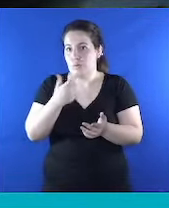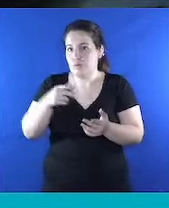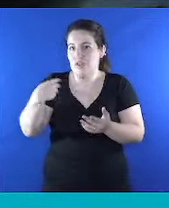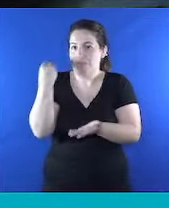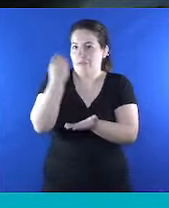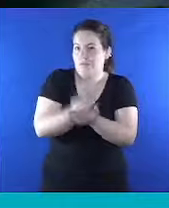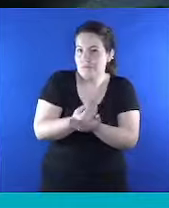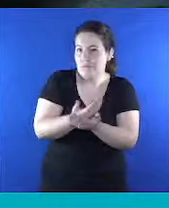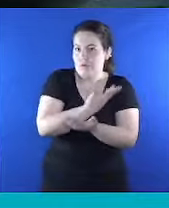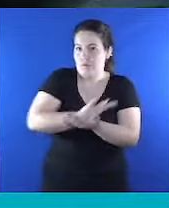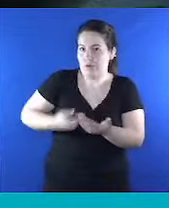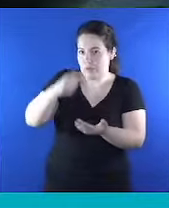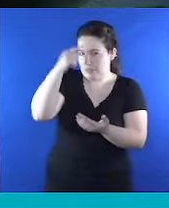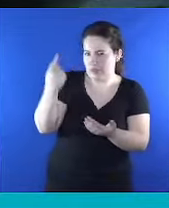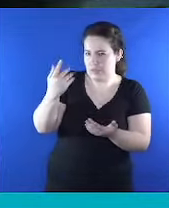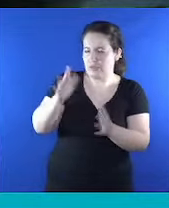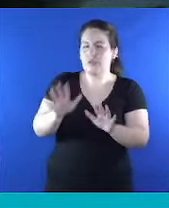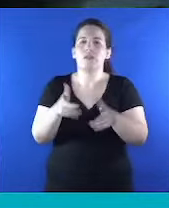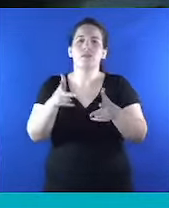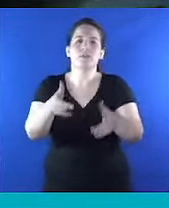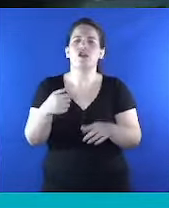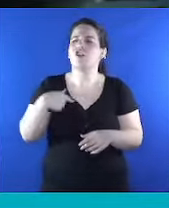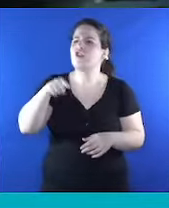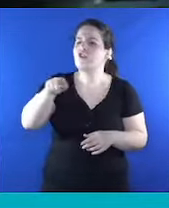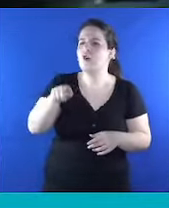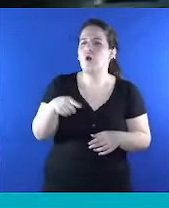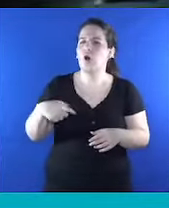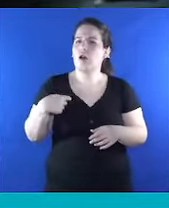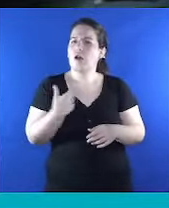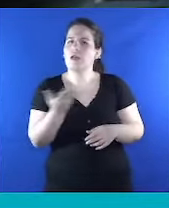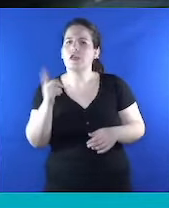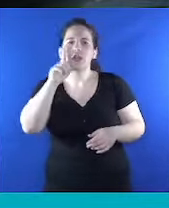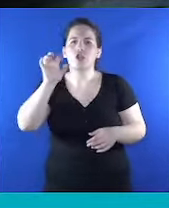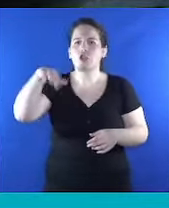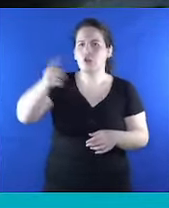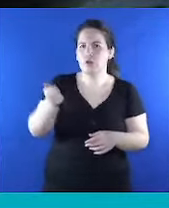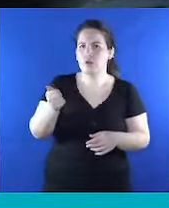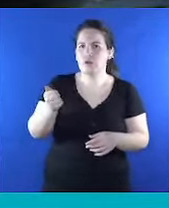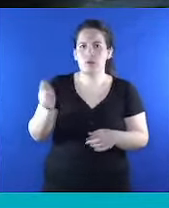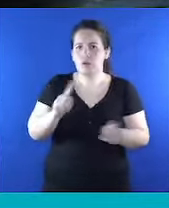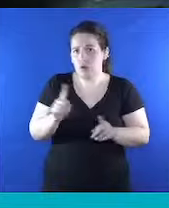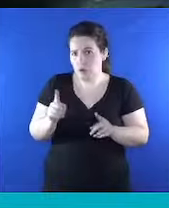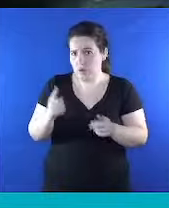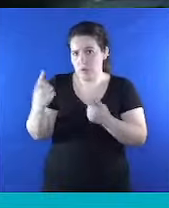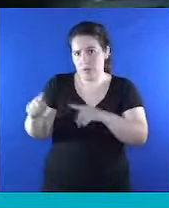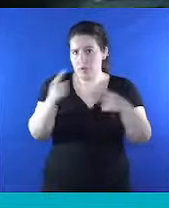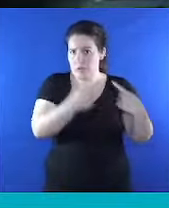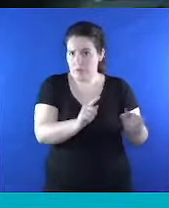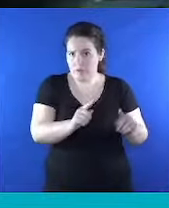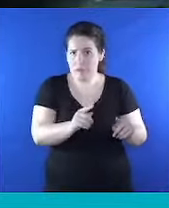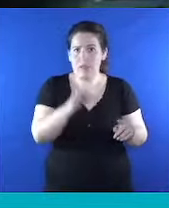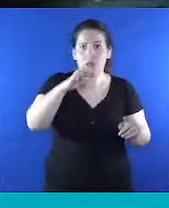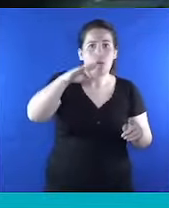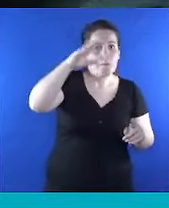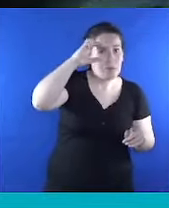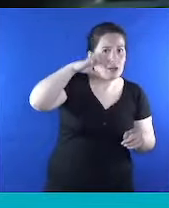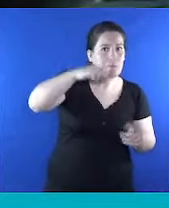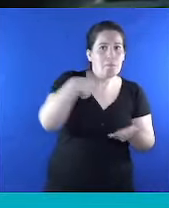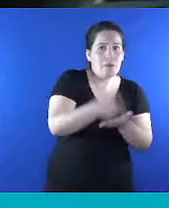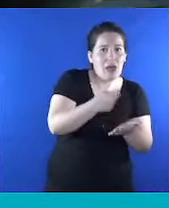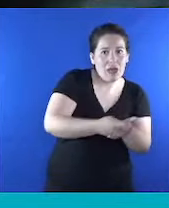nacional equiparan cosas Entonces dice no lo de las prepagas ioma y no es lo mismo la verdad que la situación de las prepagas